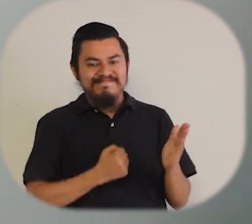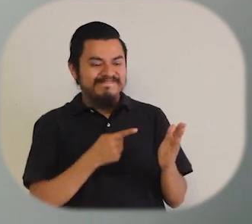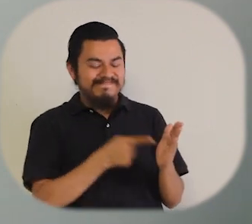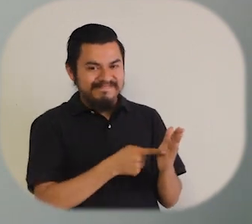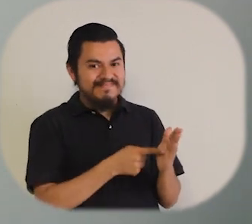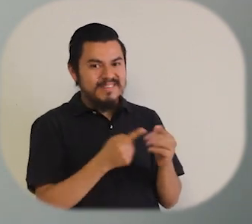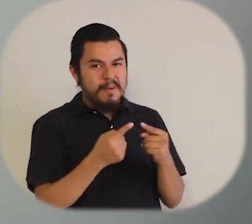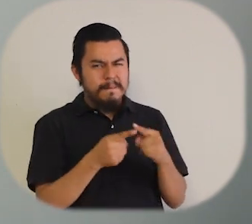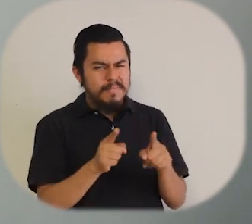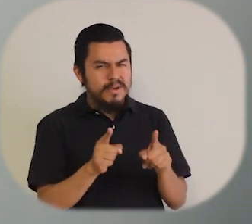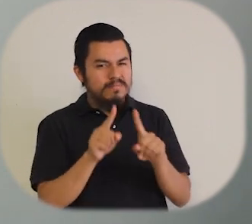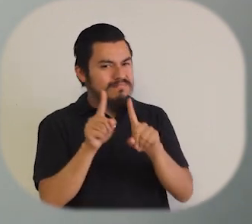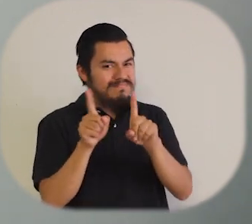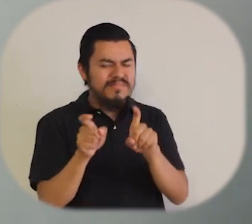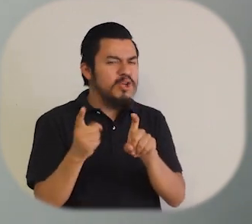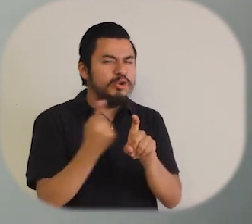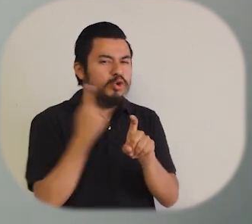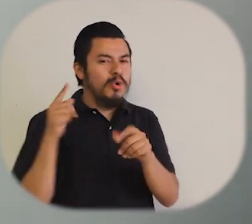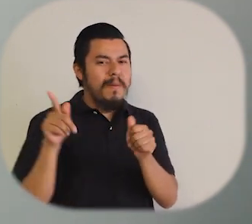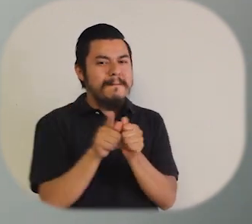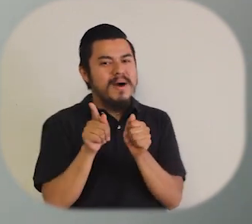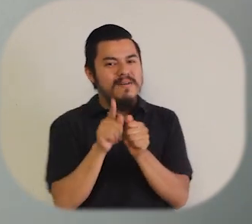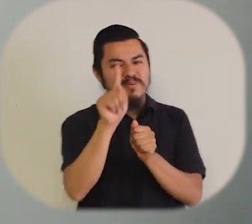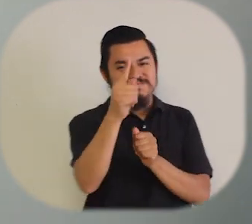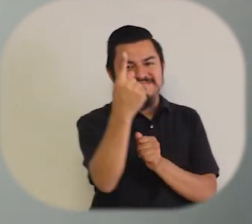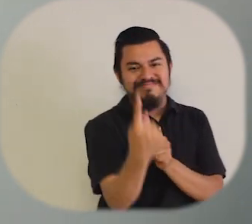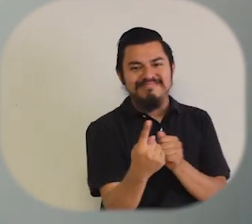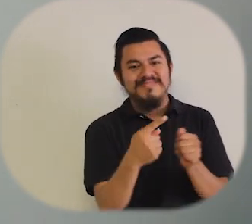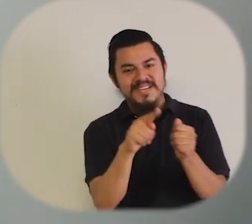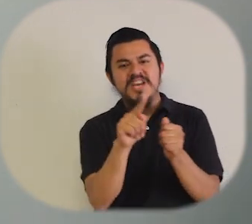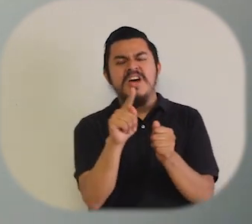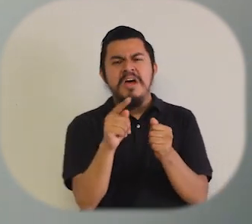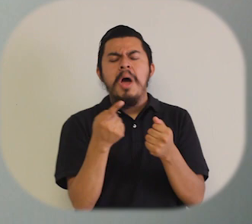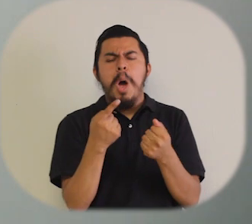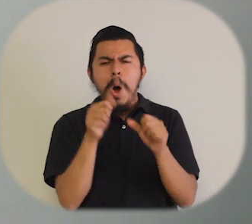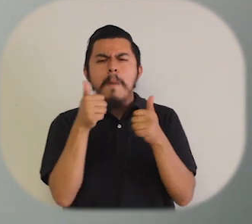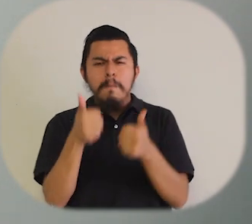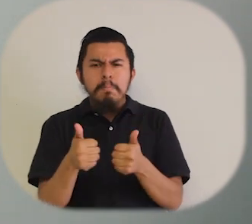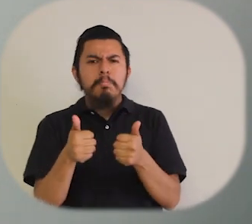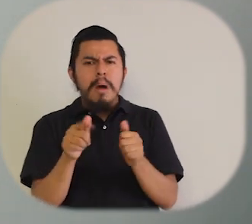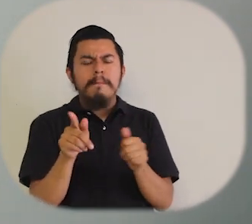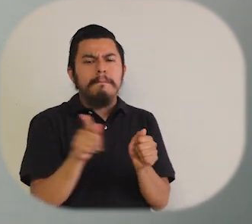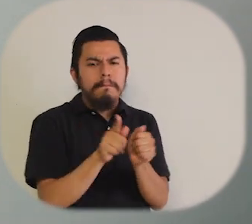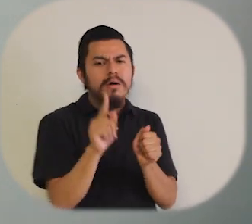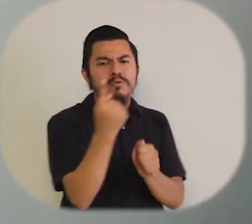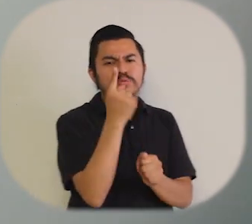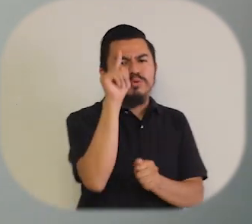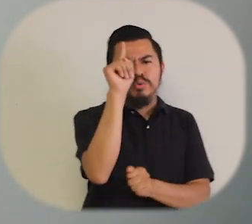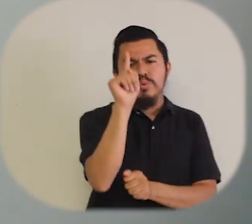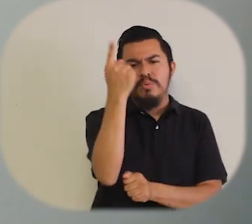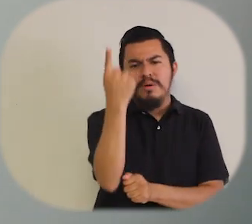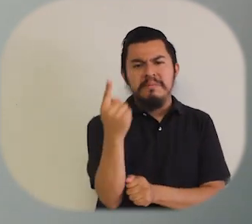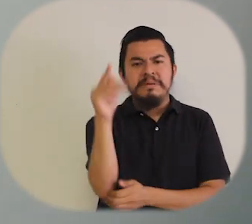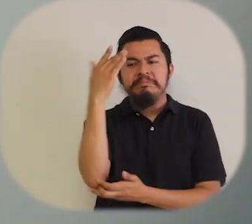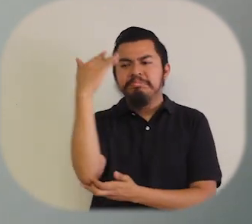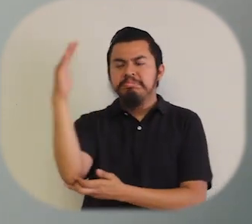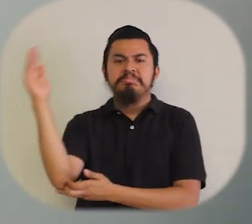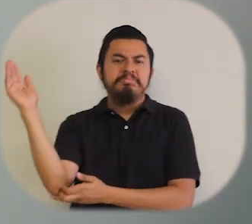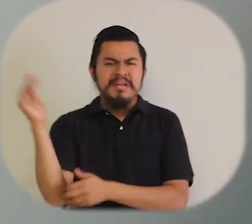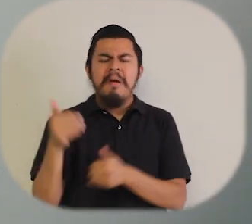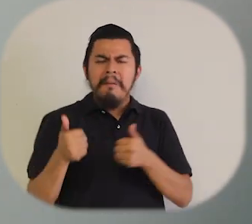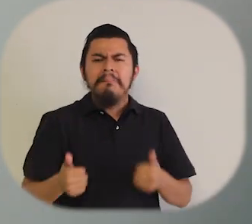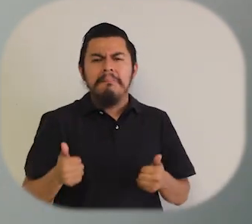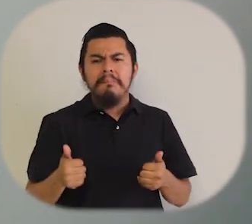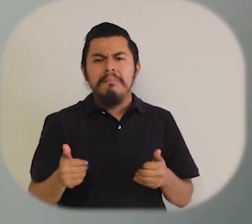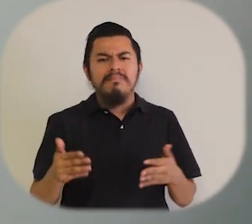simplemente hubiese sido una buena referencia y hubiera estado bien, porque podríamos decir que Pablo era alguien